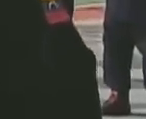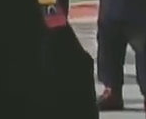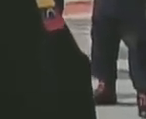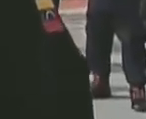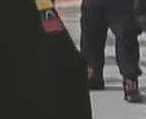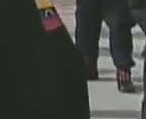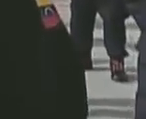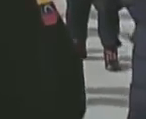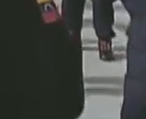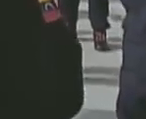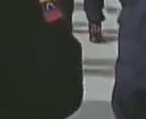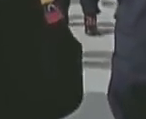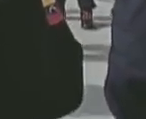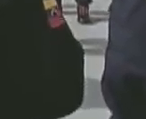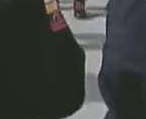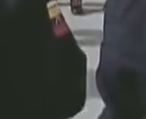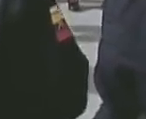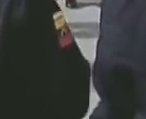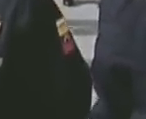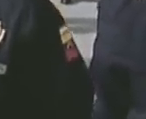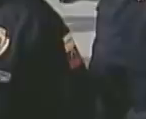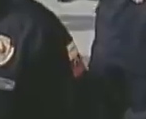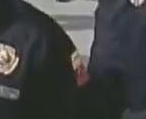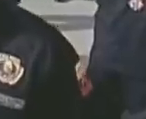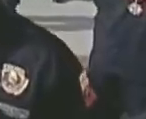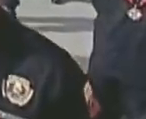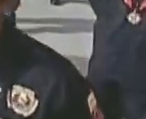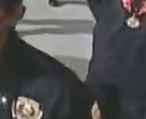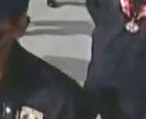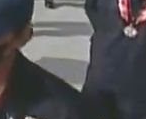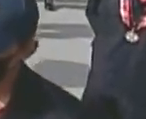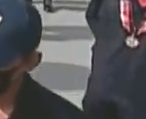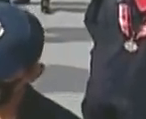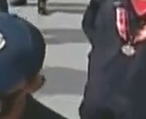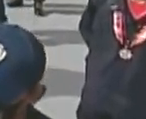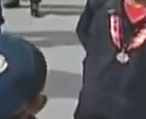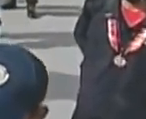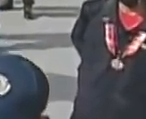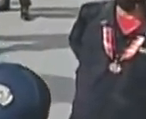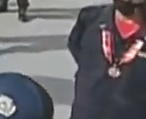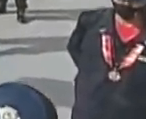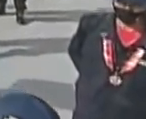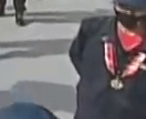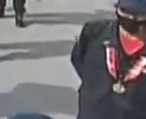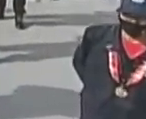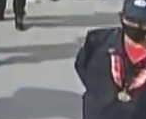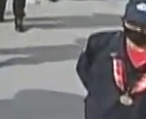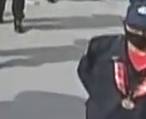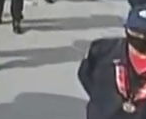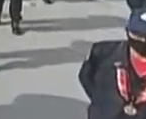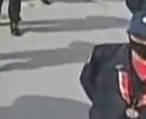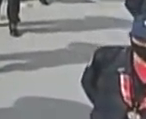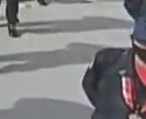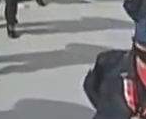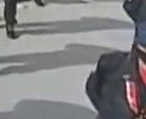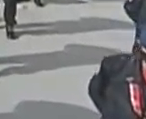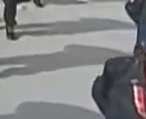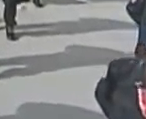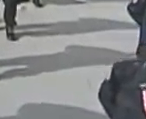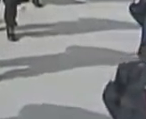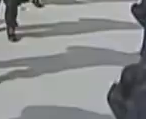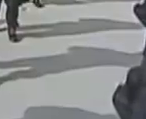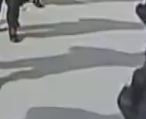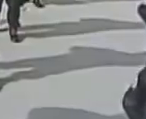Entrega de la bandera nacional al ciudadano mayor general Néstor Luis Reverol Torres, vicepresidente sectorial de Obras